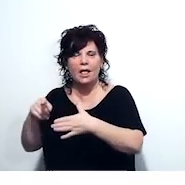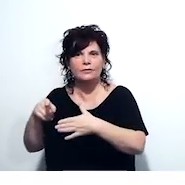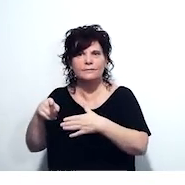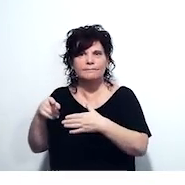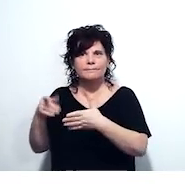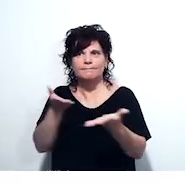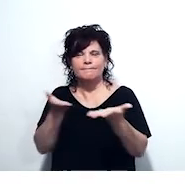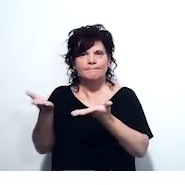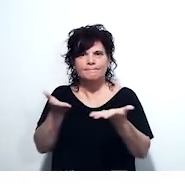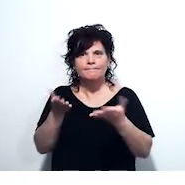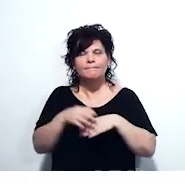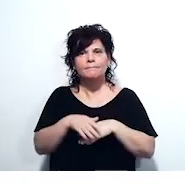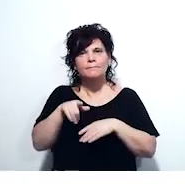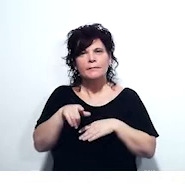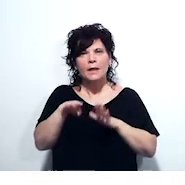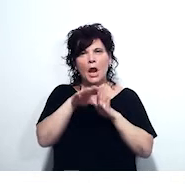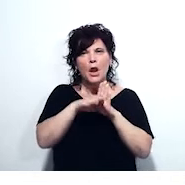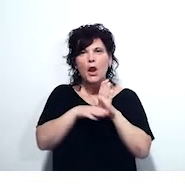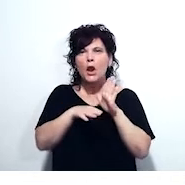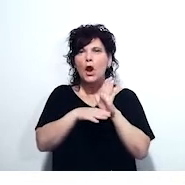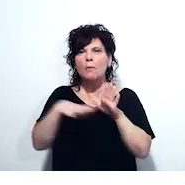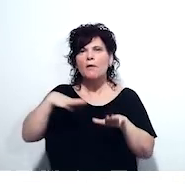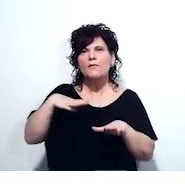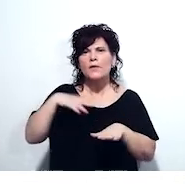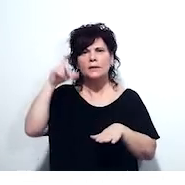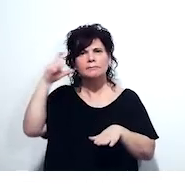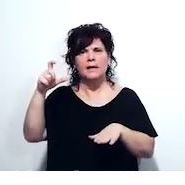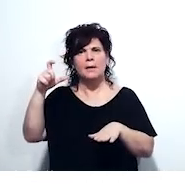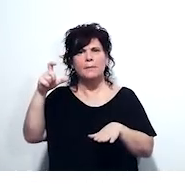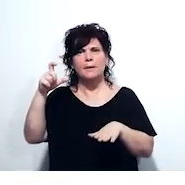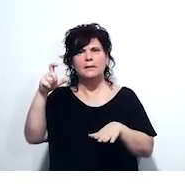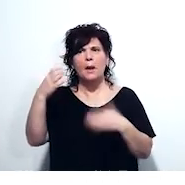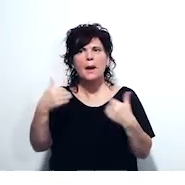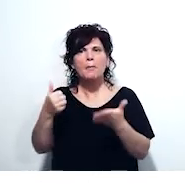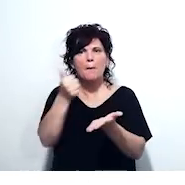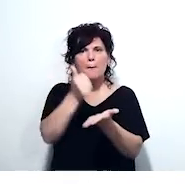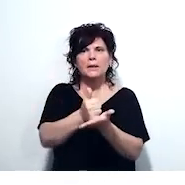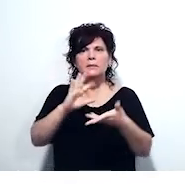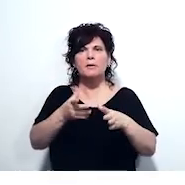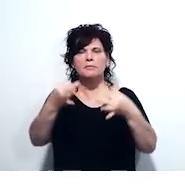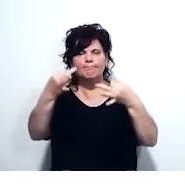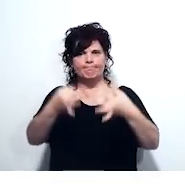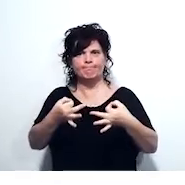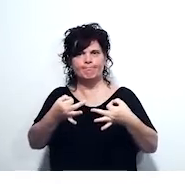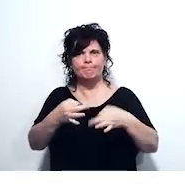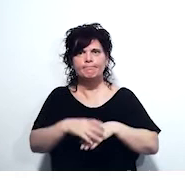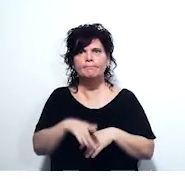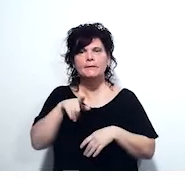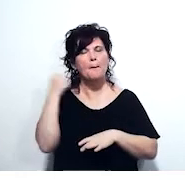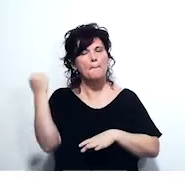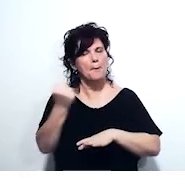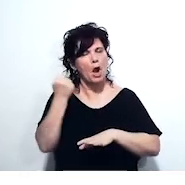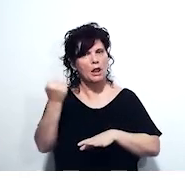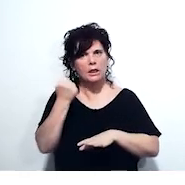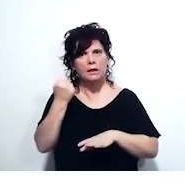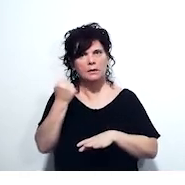órganos técnicos de establecimiento de normas, incluso falta capacidad de muchos para participar de manera efectiva y significativa. Esto es